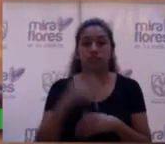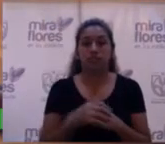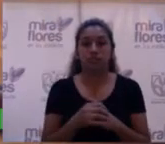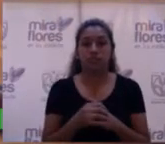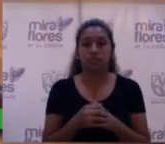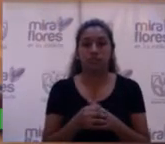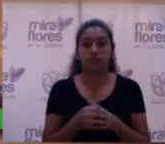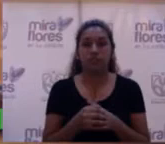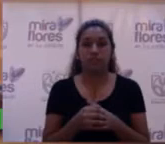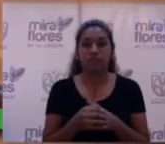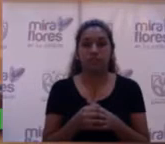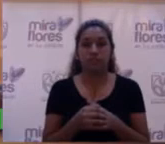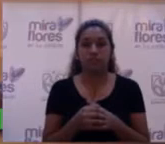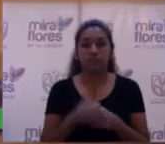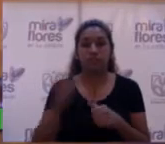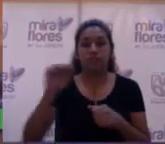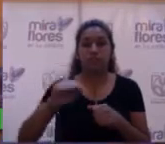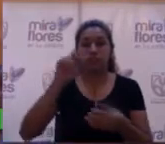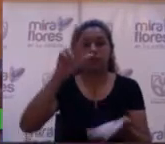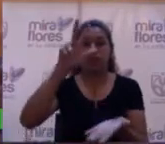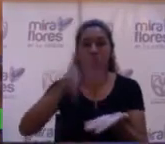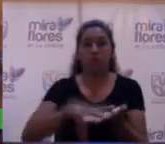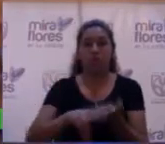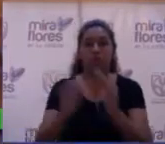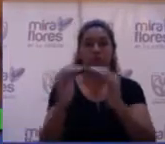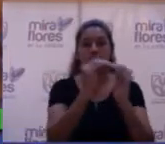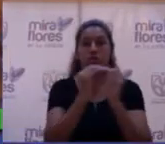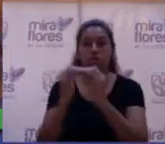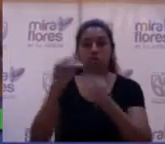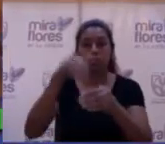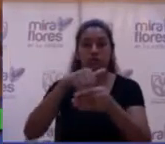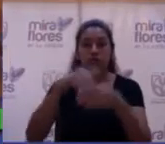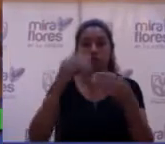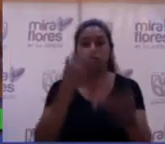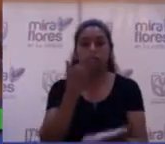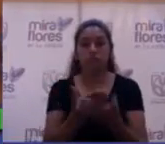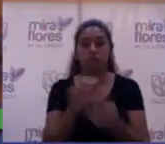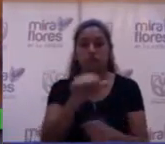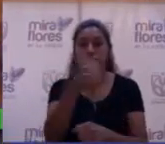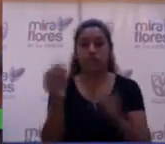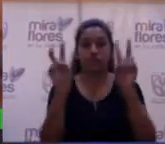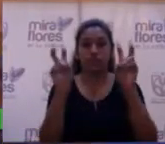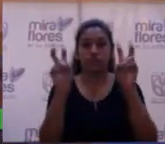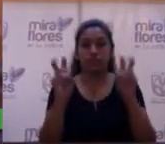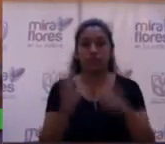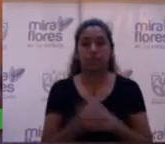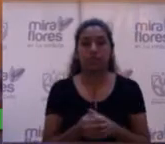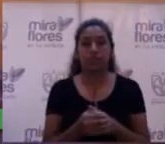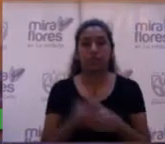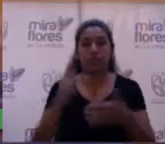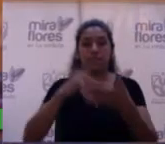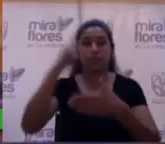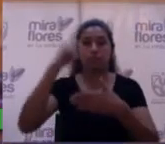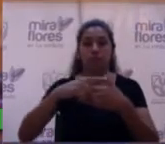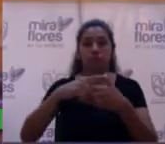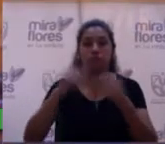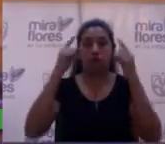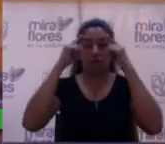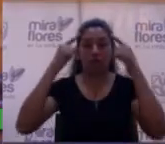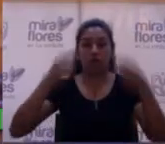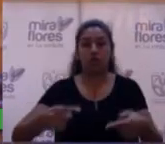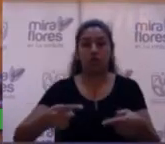conformidad. Se aprueba por unanimidad de votos. Muchas gracias. Vamos al siguiente punto, por favor. Proyecto de acuerdo de